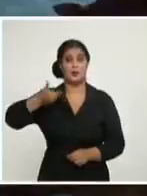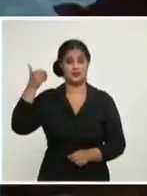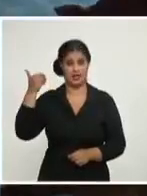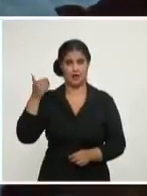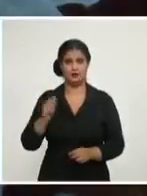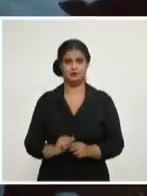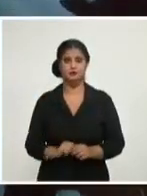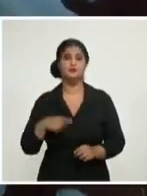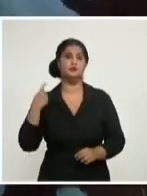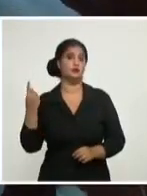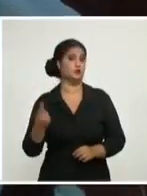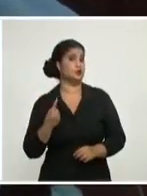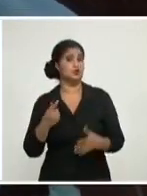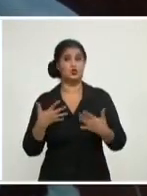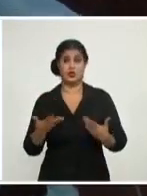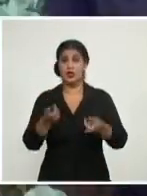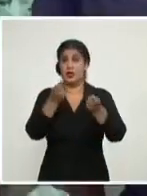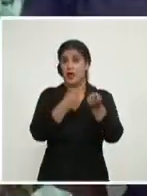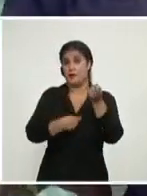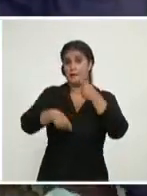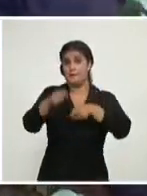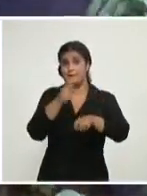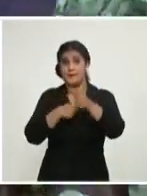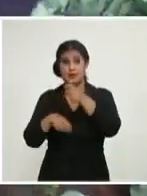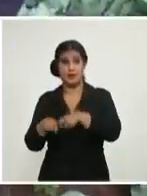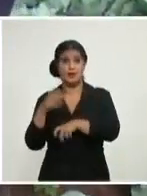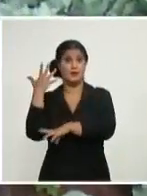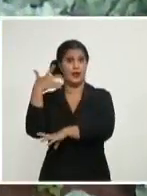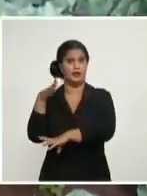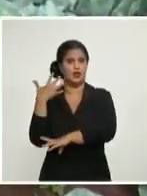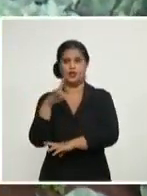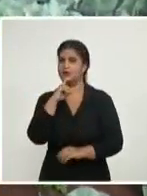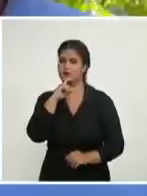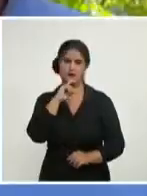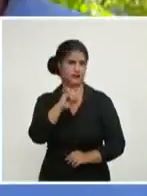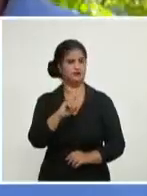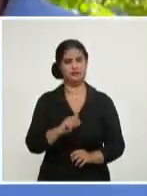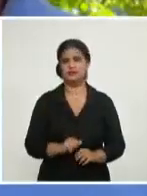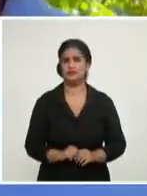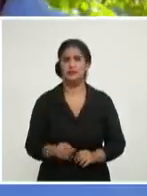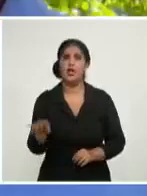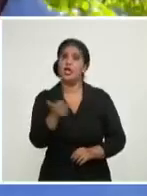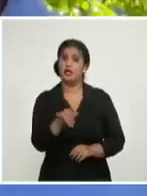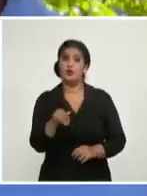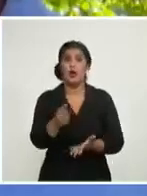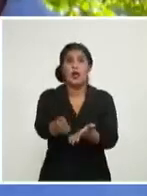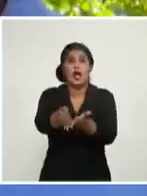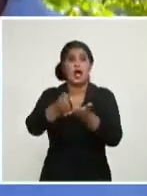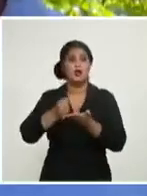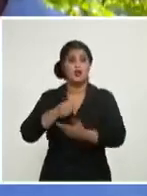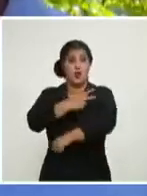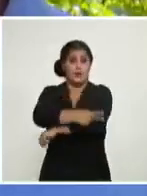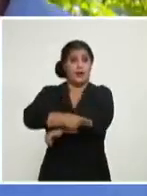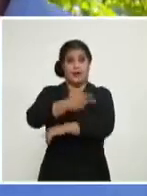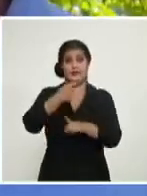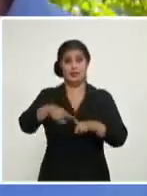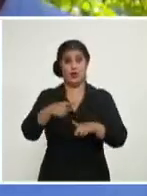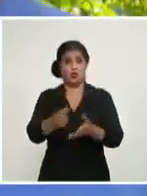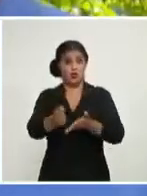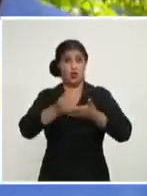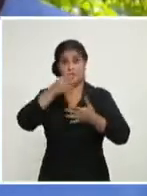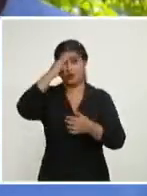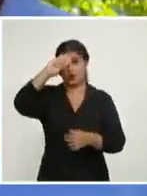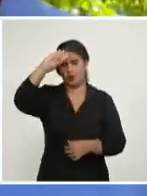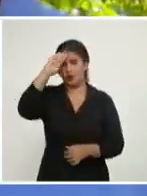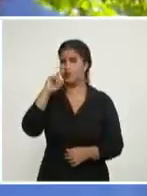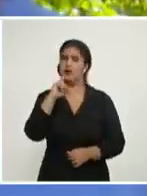de importar insecticidas desde los mercados europeo y chino. El país, producto de la persecución financiera que tiene, producto